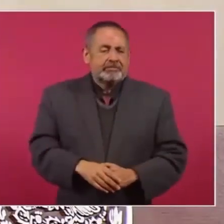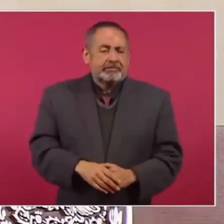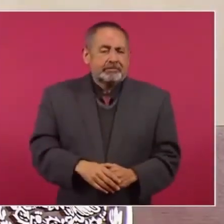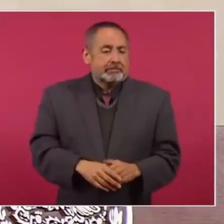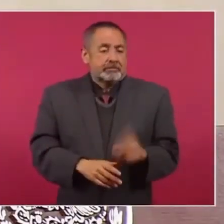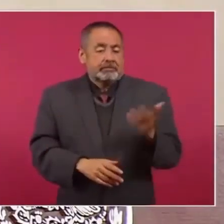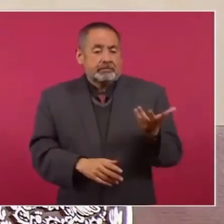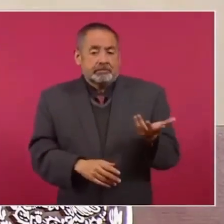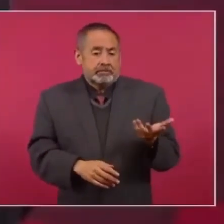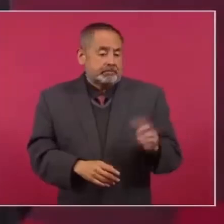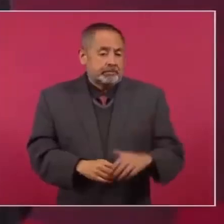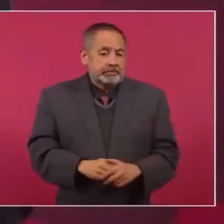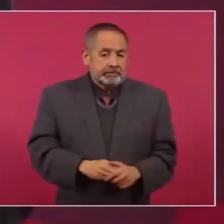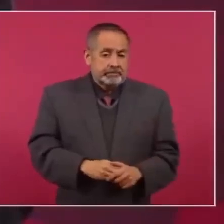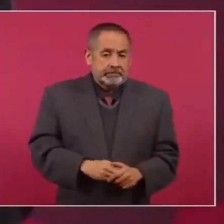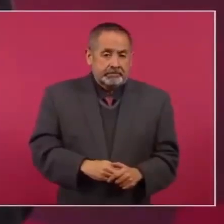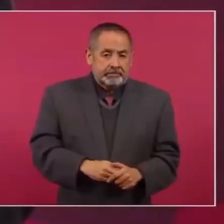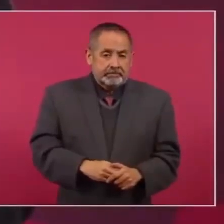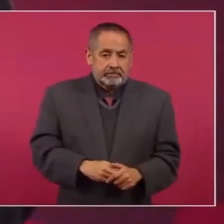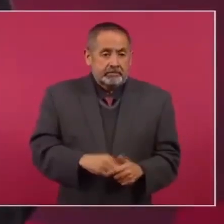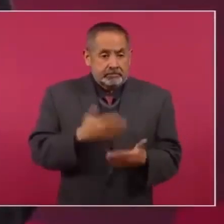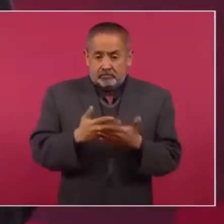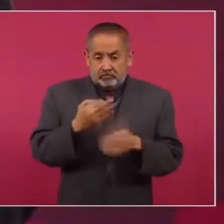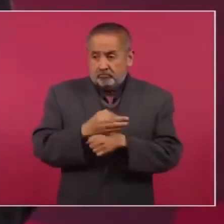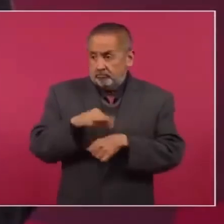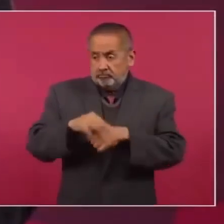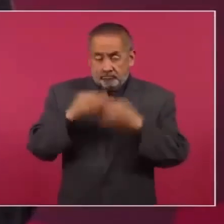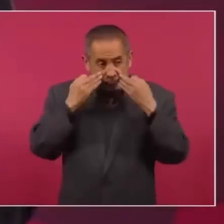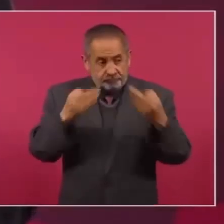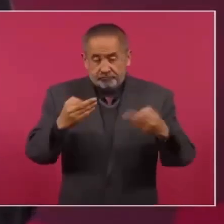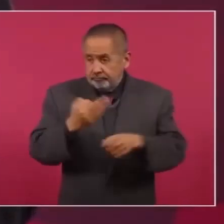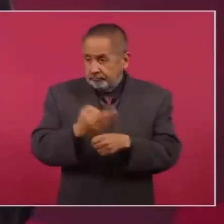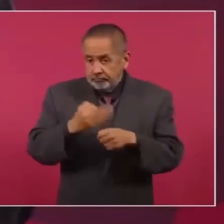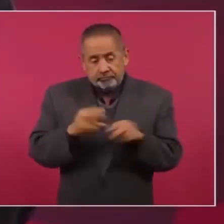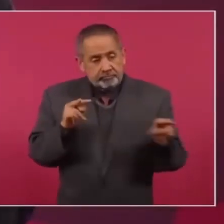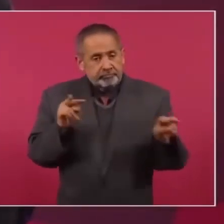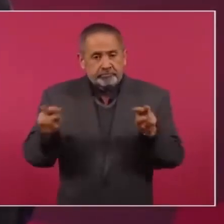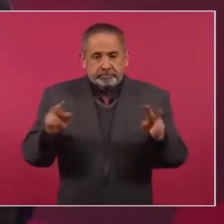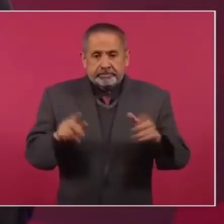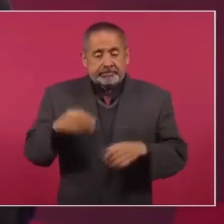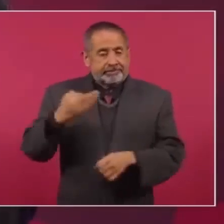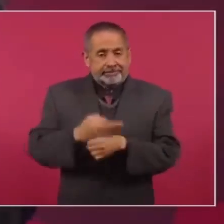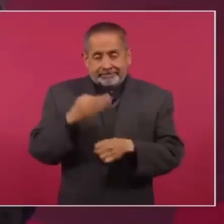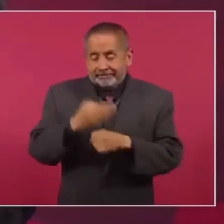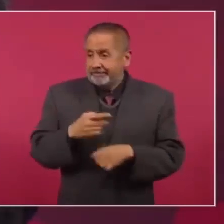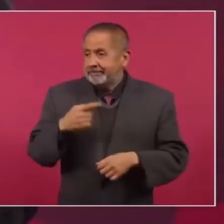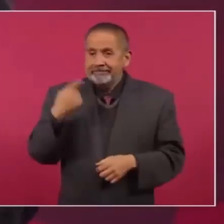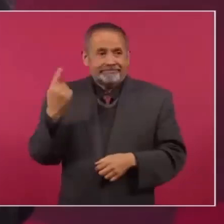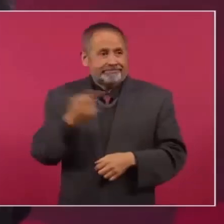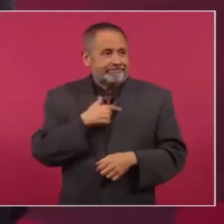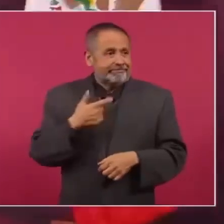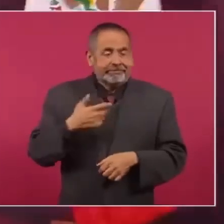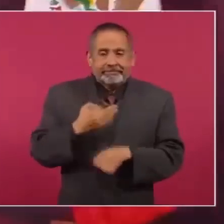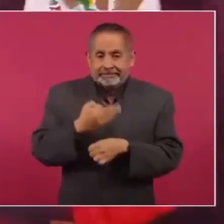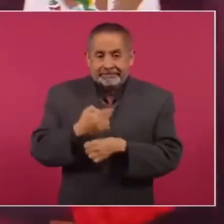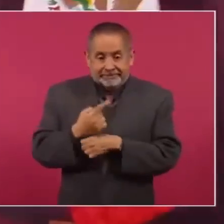Pero esto es lo que estamos viviendo ahora, tiempos